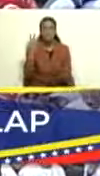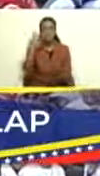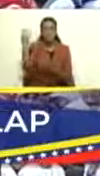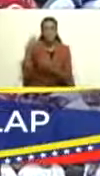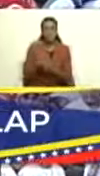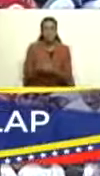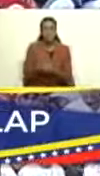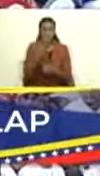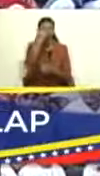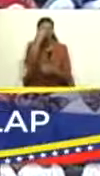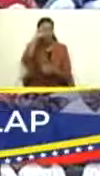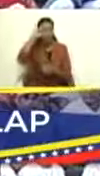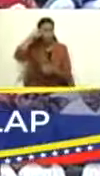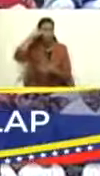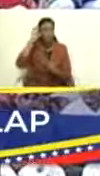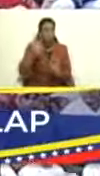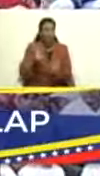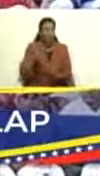Hay que tener memoria.